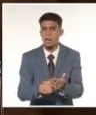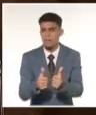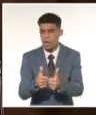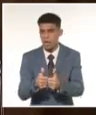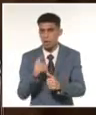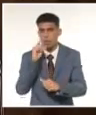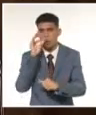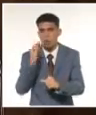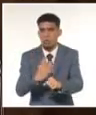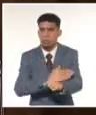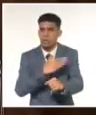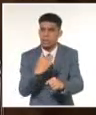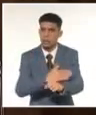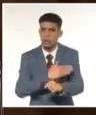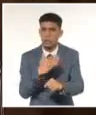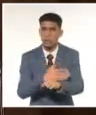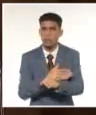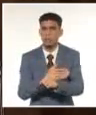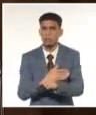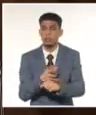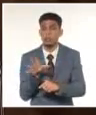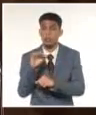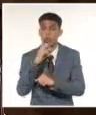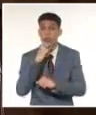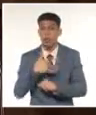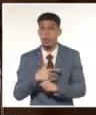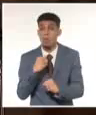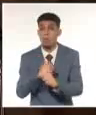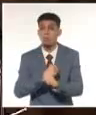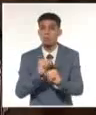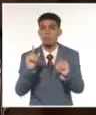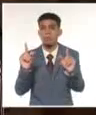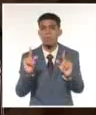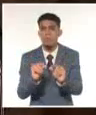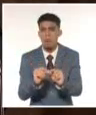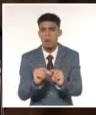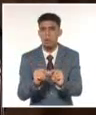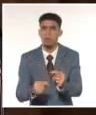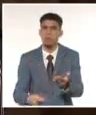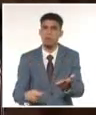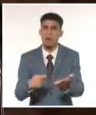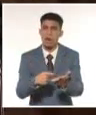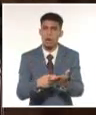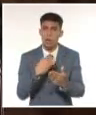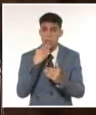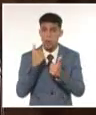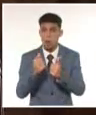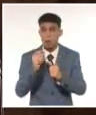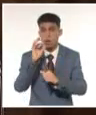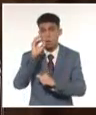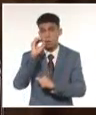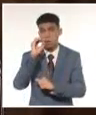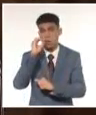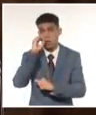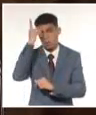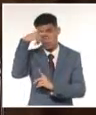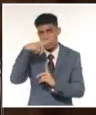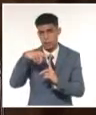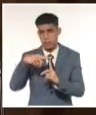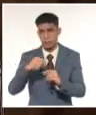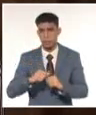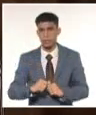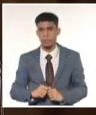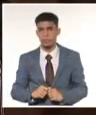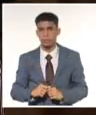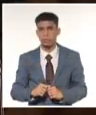macroeconómica, haciendo cada vez más sostenible la disminución del déficit fiscal. Hay que avanzar y consolidar de manera